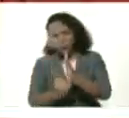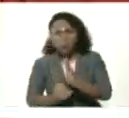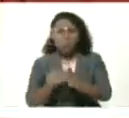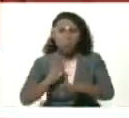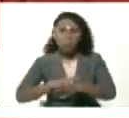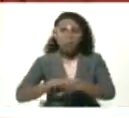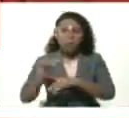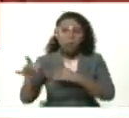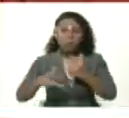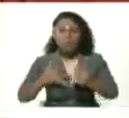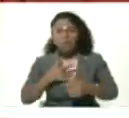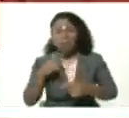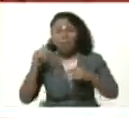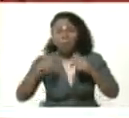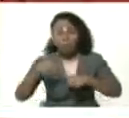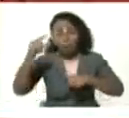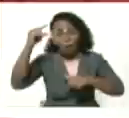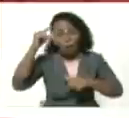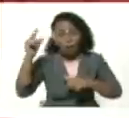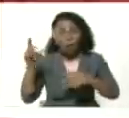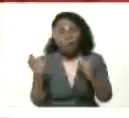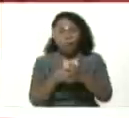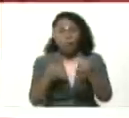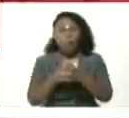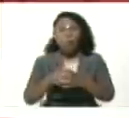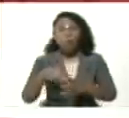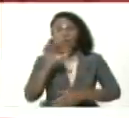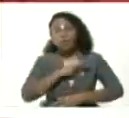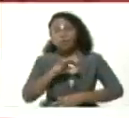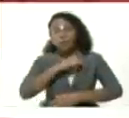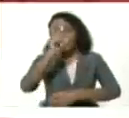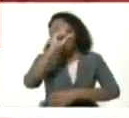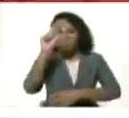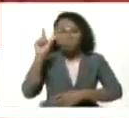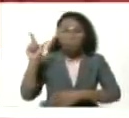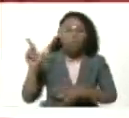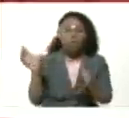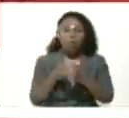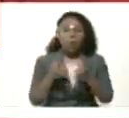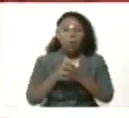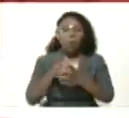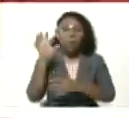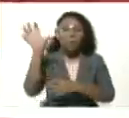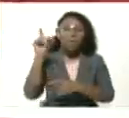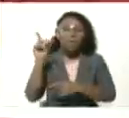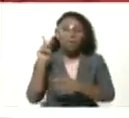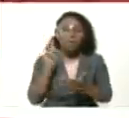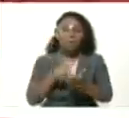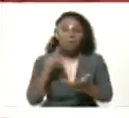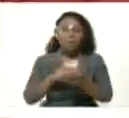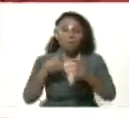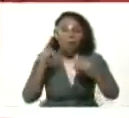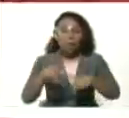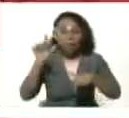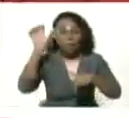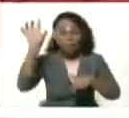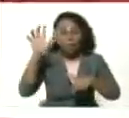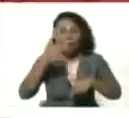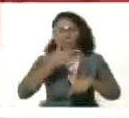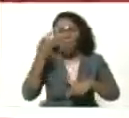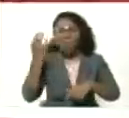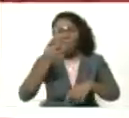nos hace sentir hoy día que el Partido Socialista Unido de Venezuela, el gran polo patriótico, presenta al país un